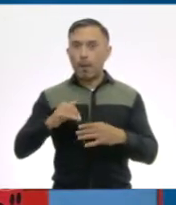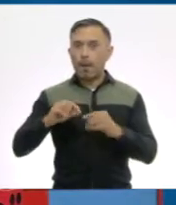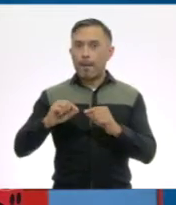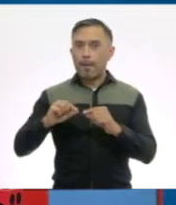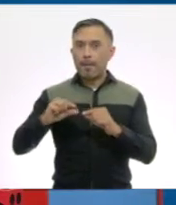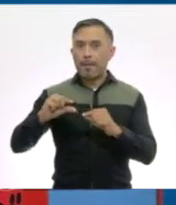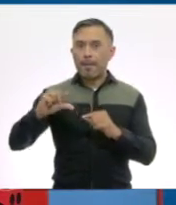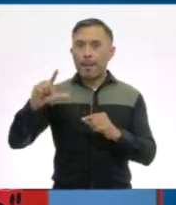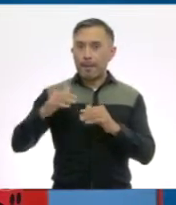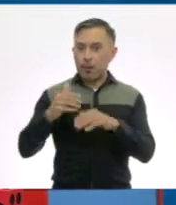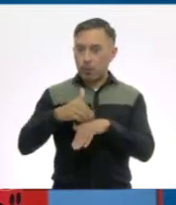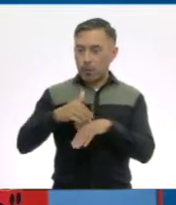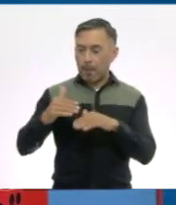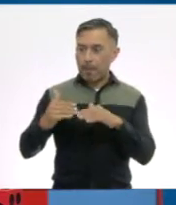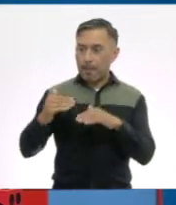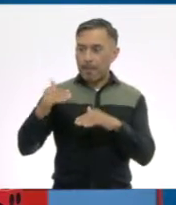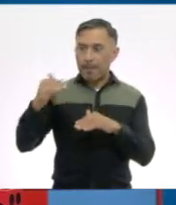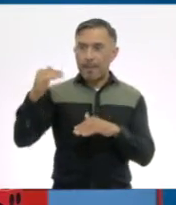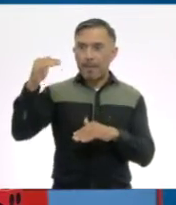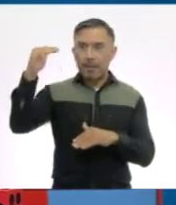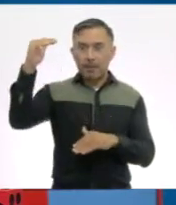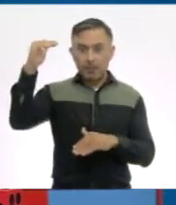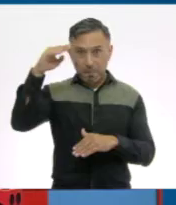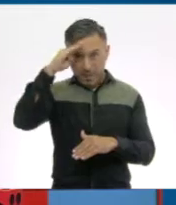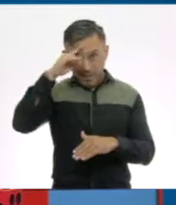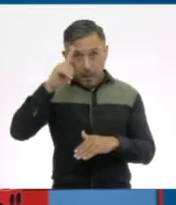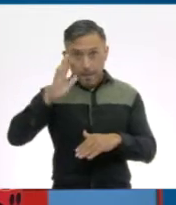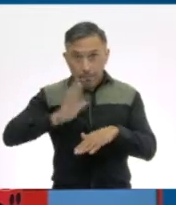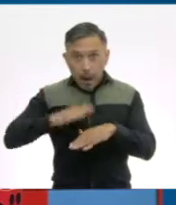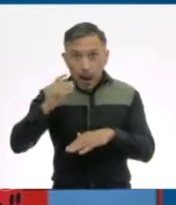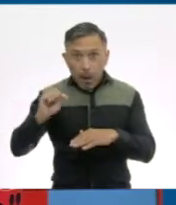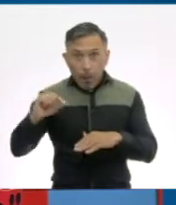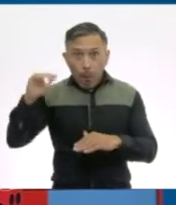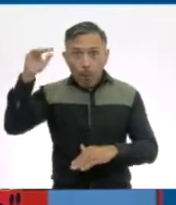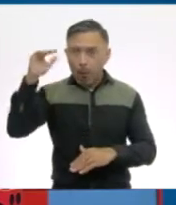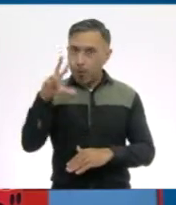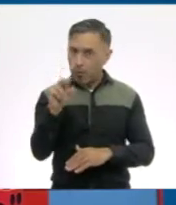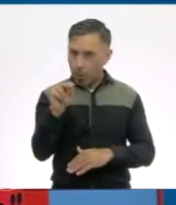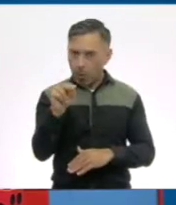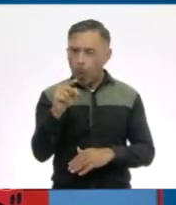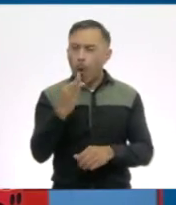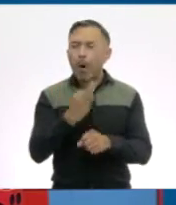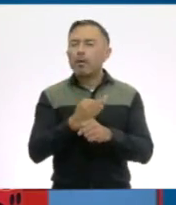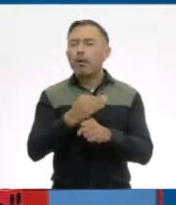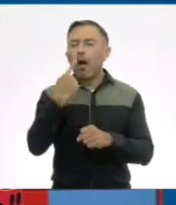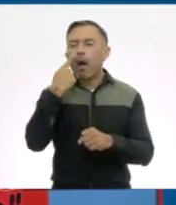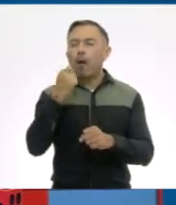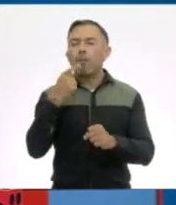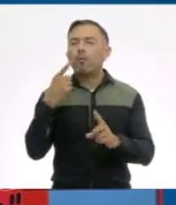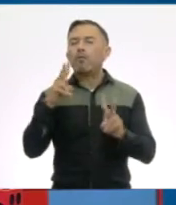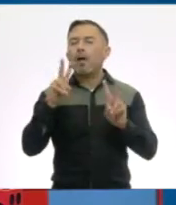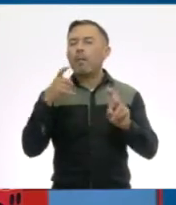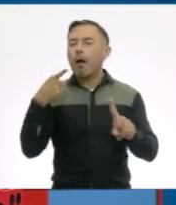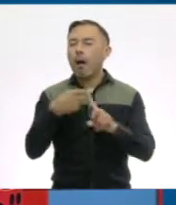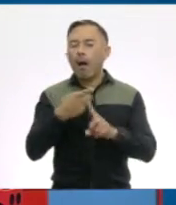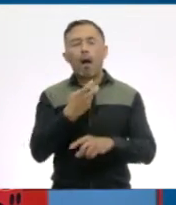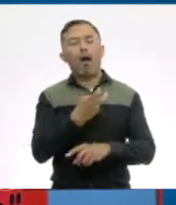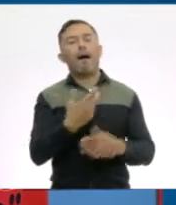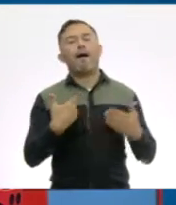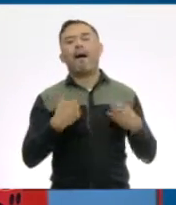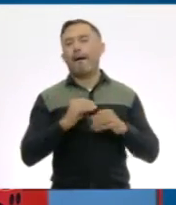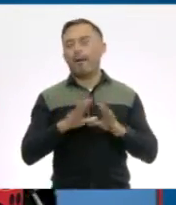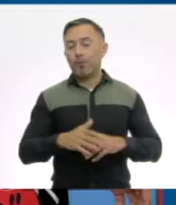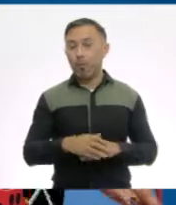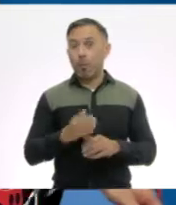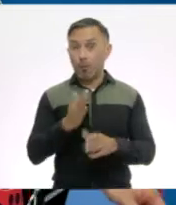ser mayor nuestro número. Entonces, eso es nuestro propósito del día de hoy. Perfecto. Para eso les voy a pedir que ya tengan listas sus